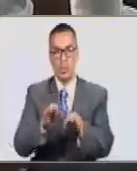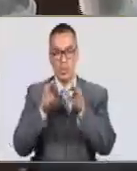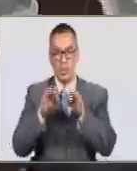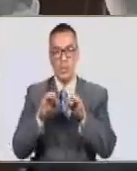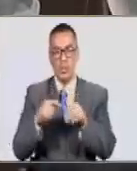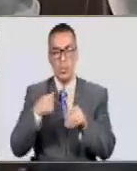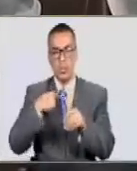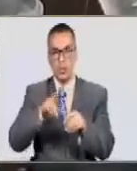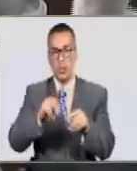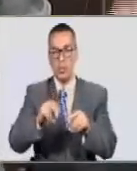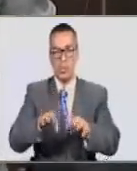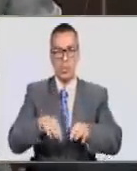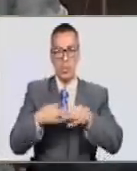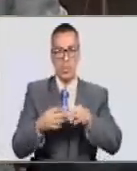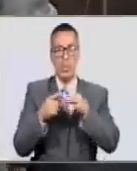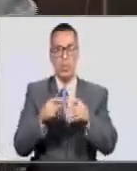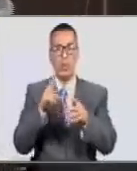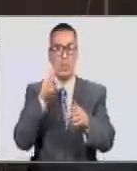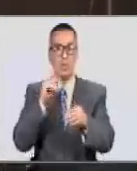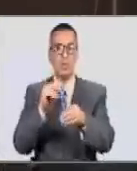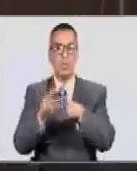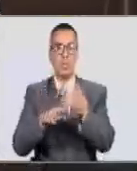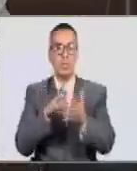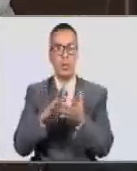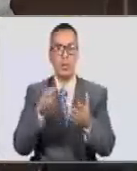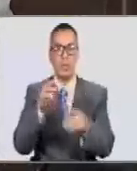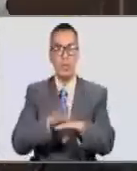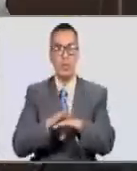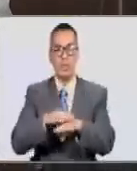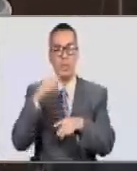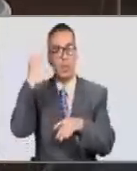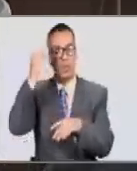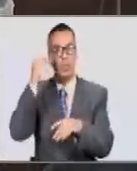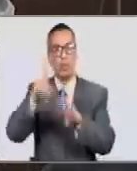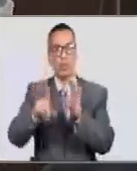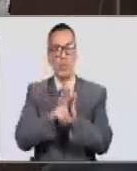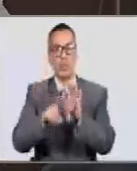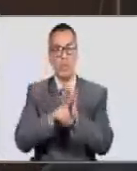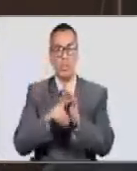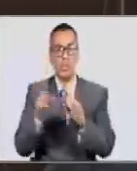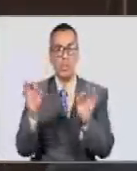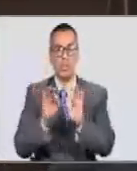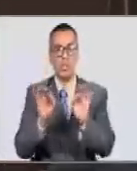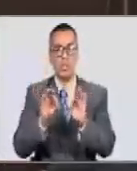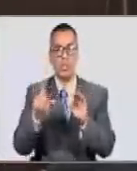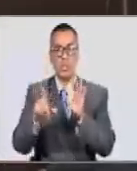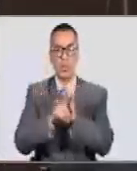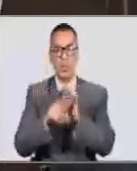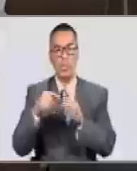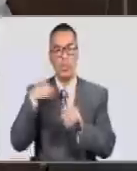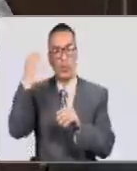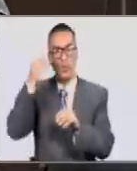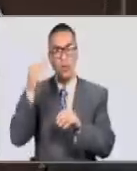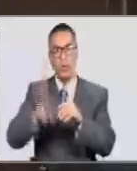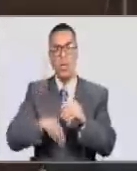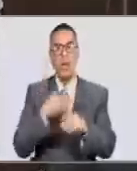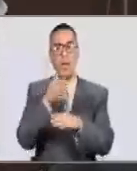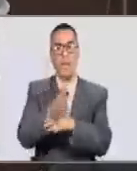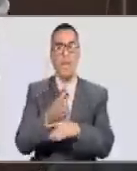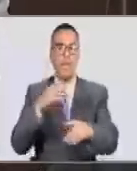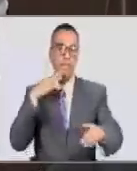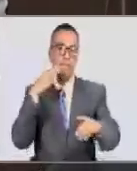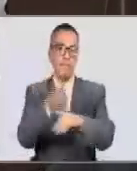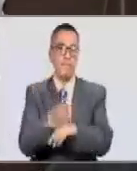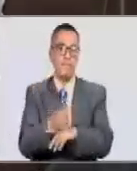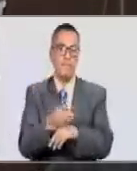¿Cómo? Yo puedo no tener interés y no resultar afectado por la ley y considerar que la ley es inconstitucional o es ilegal. En consecuencia, puedo ir contra ella